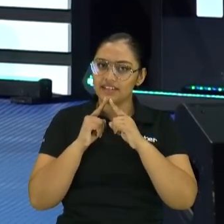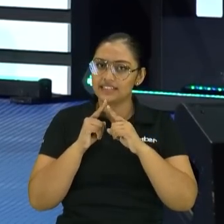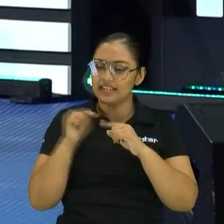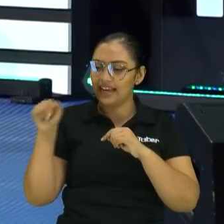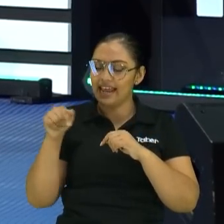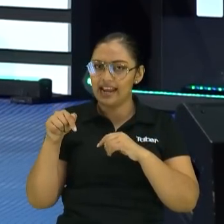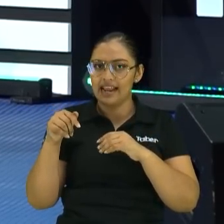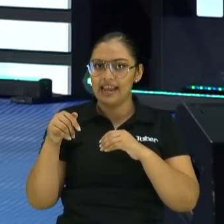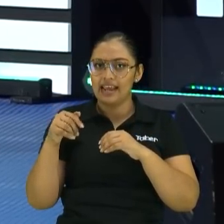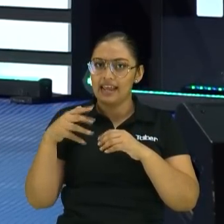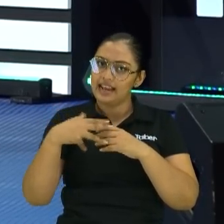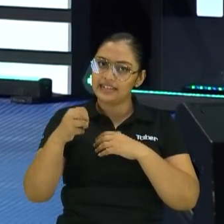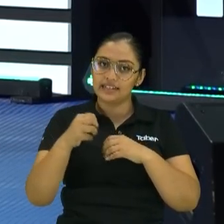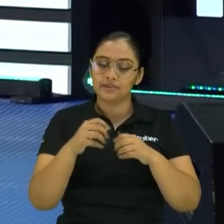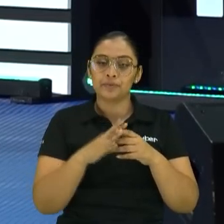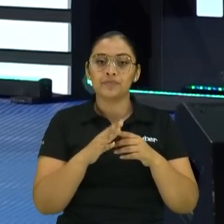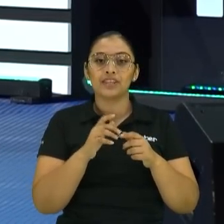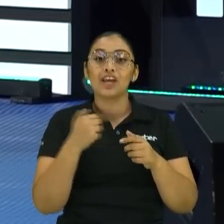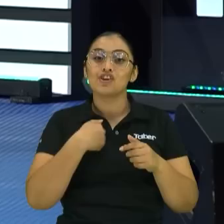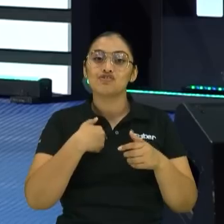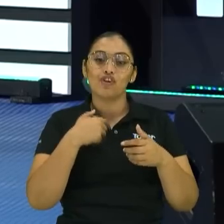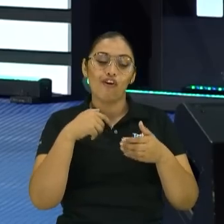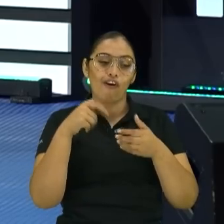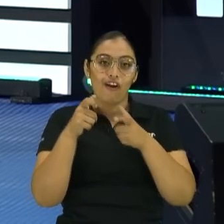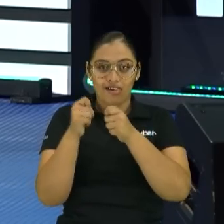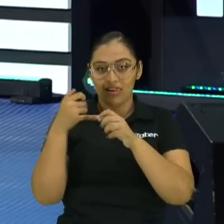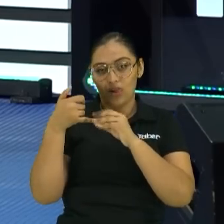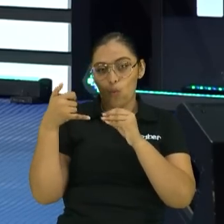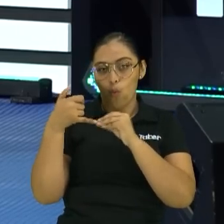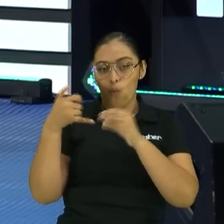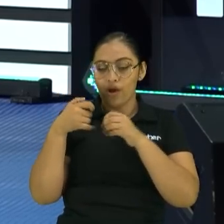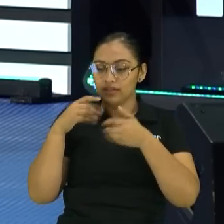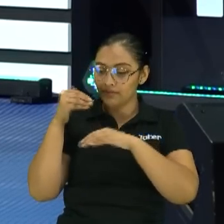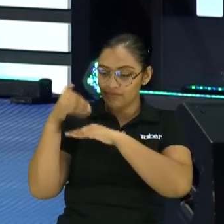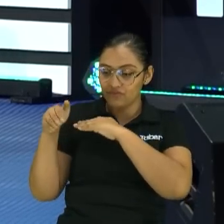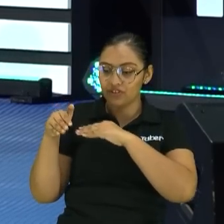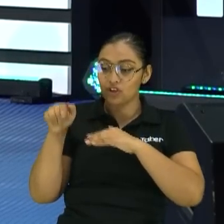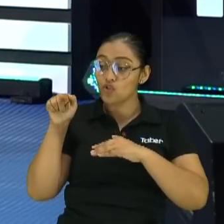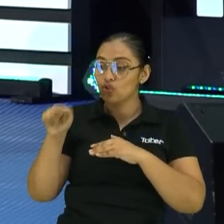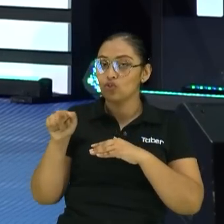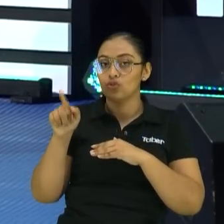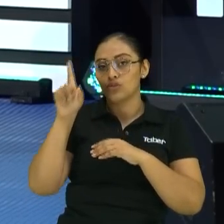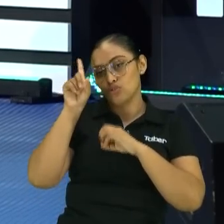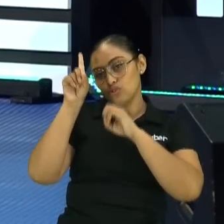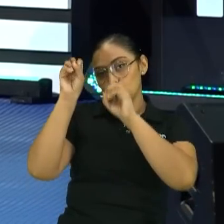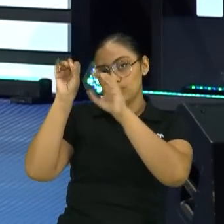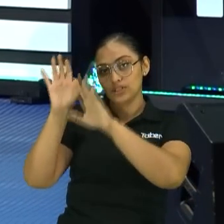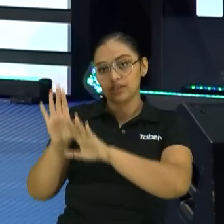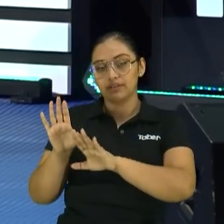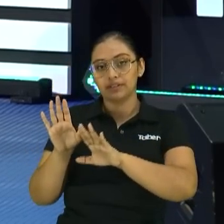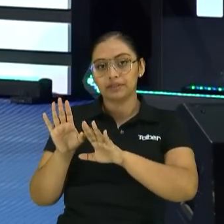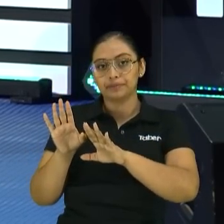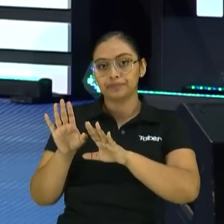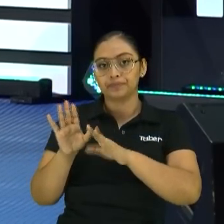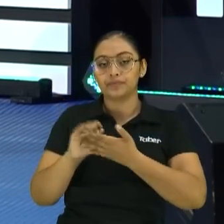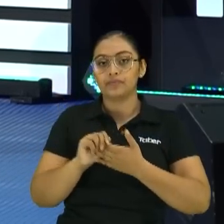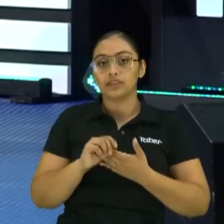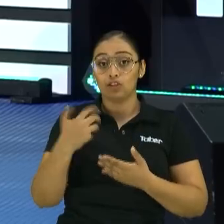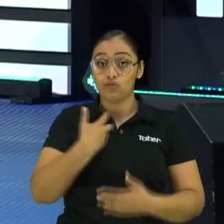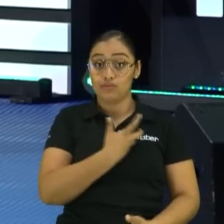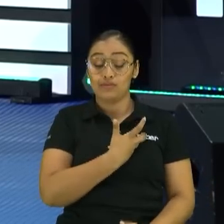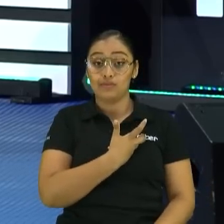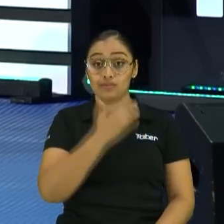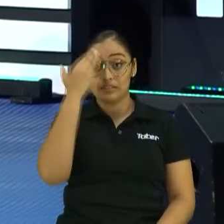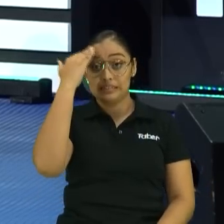no vuelvas en el trabajo por favor porque uno como padre sabe lo que quiere para sus hijos